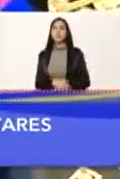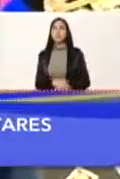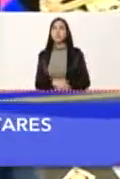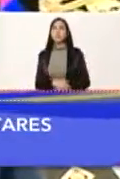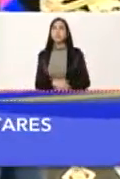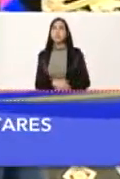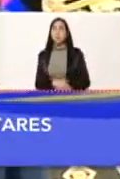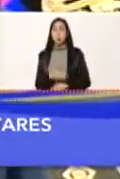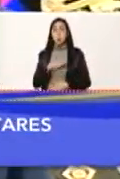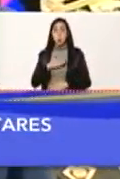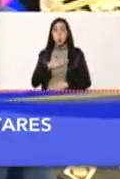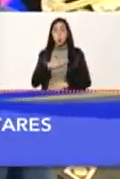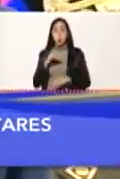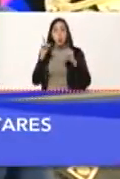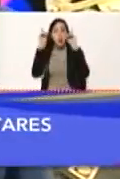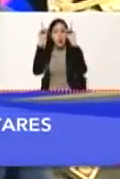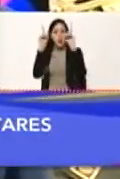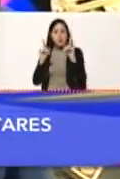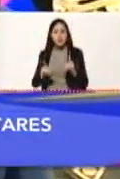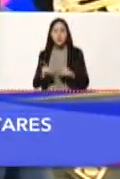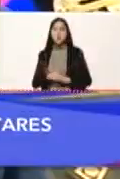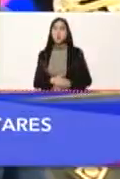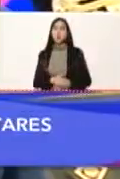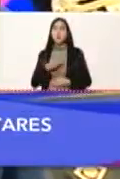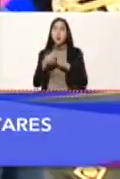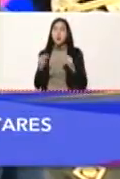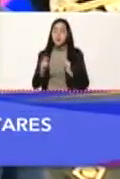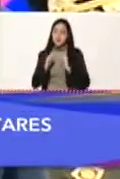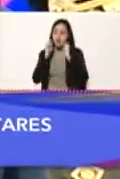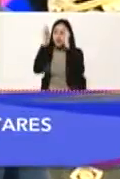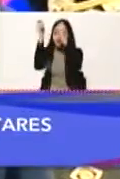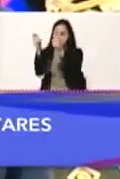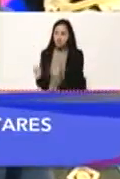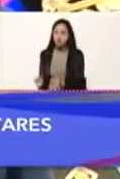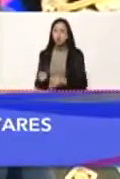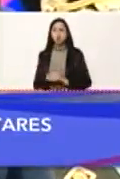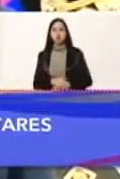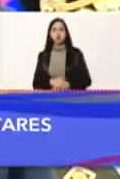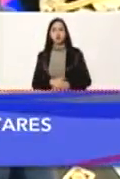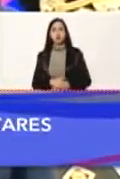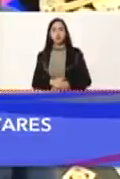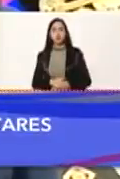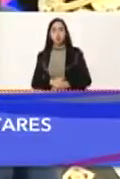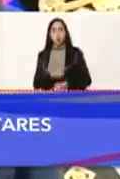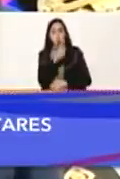He decidido designar como jefe